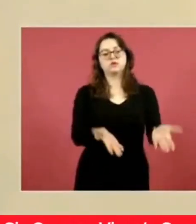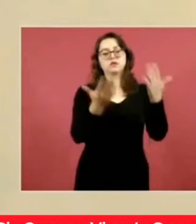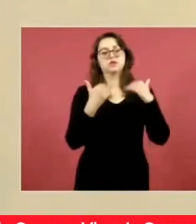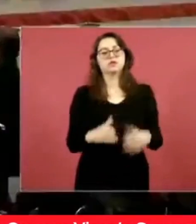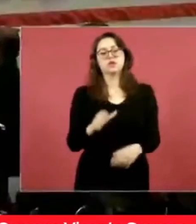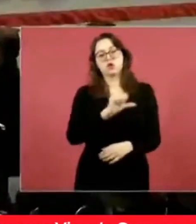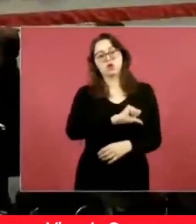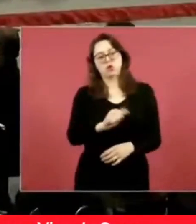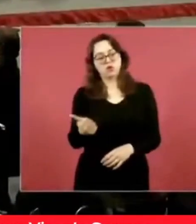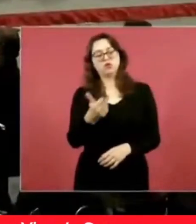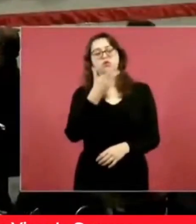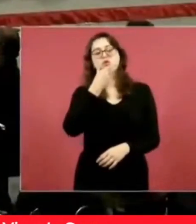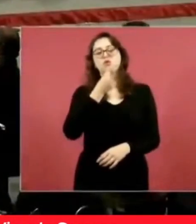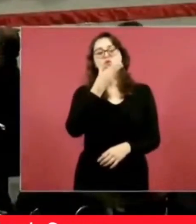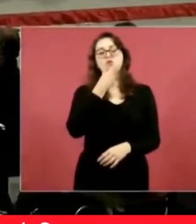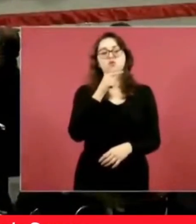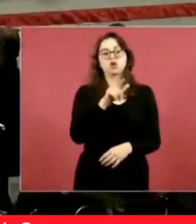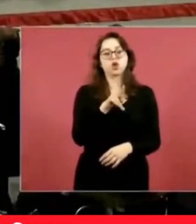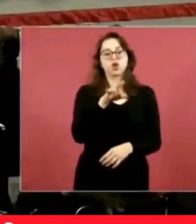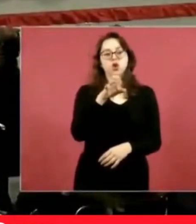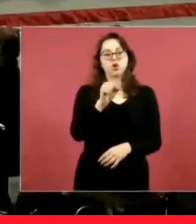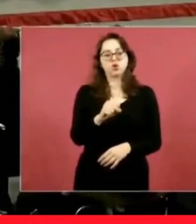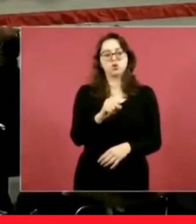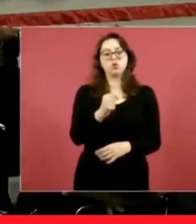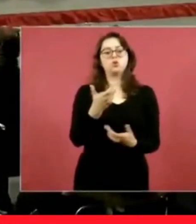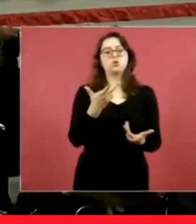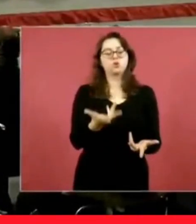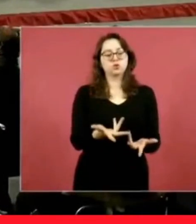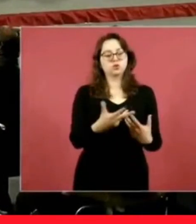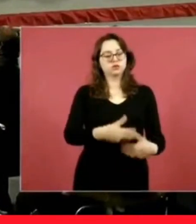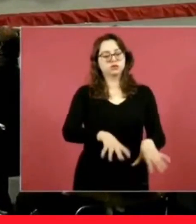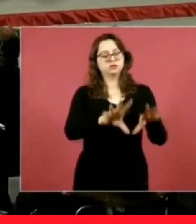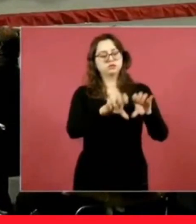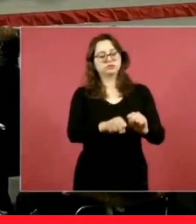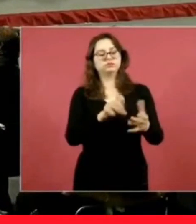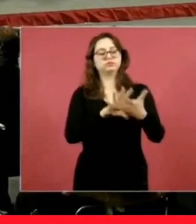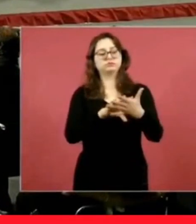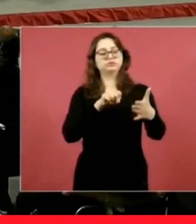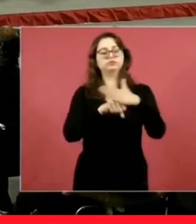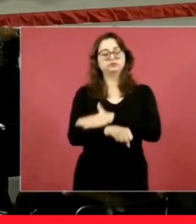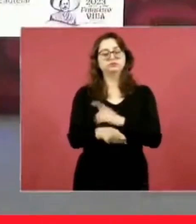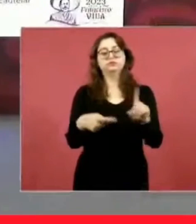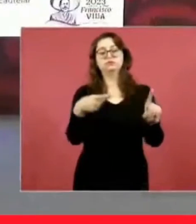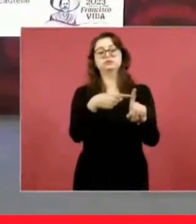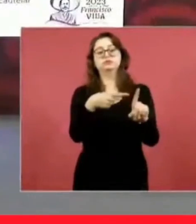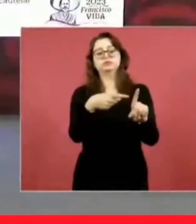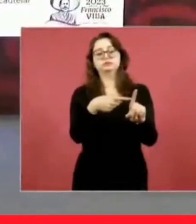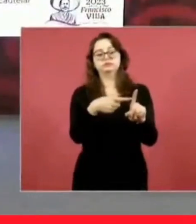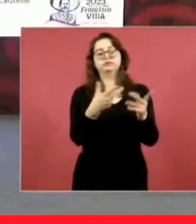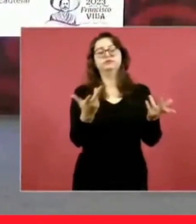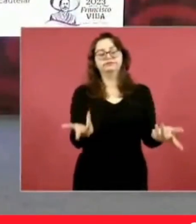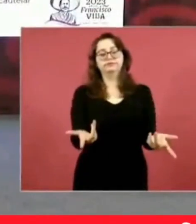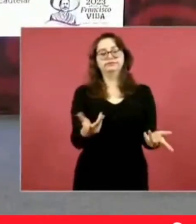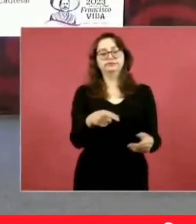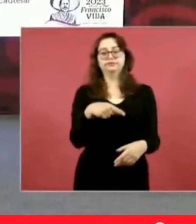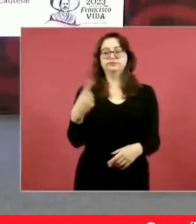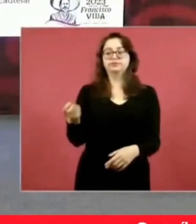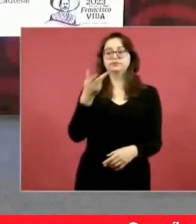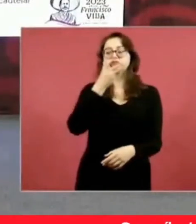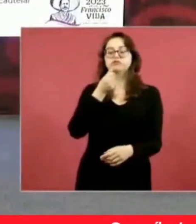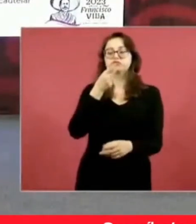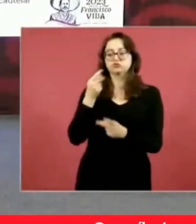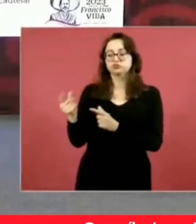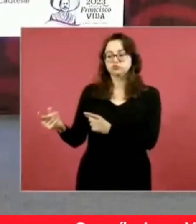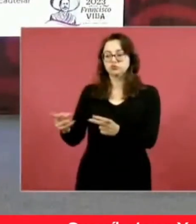de Luis Yair de Jesús n se le acusa de su presunta participación en el delito de homicidio del activista